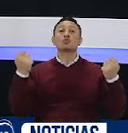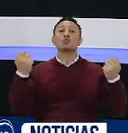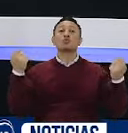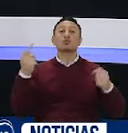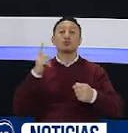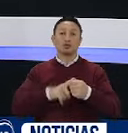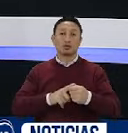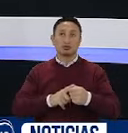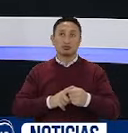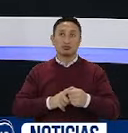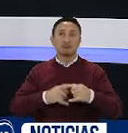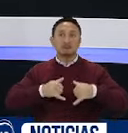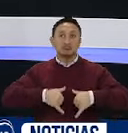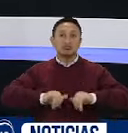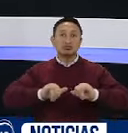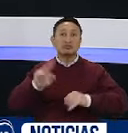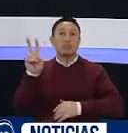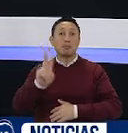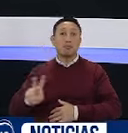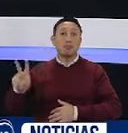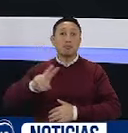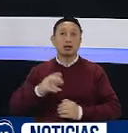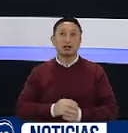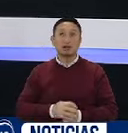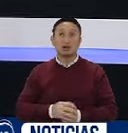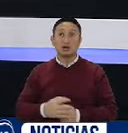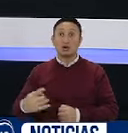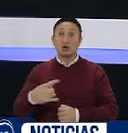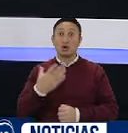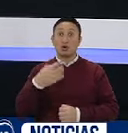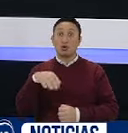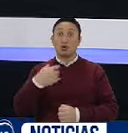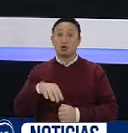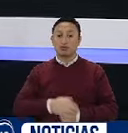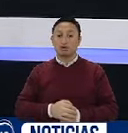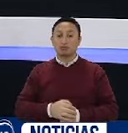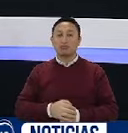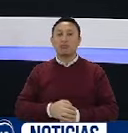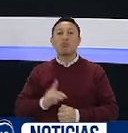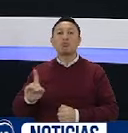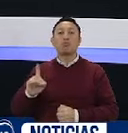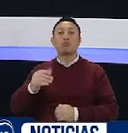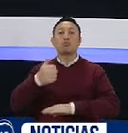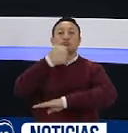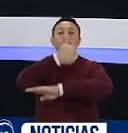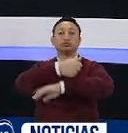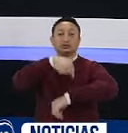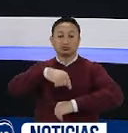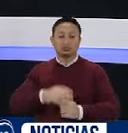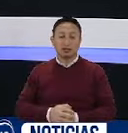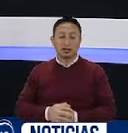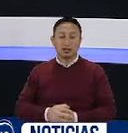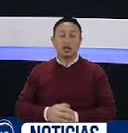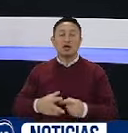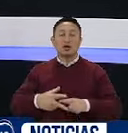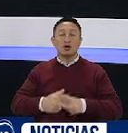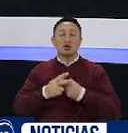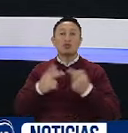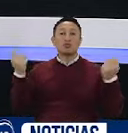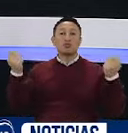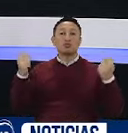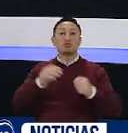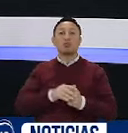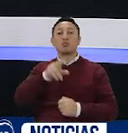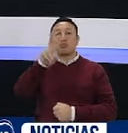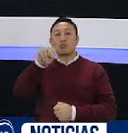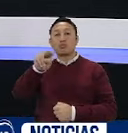fiestas de Quito continuaron este viernes con una gran concurrencia en la Plaza de San Francisco para el pregón de las celebraciones